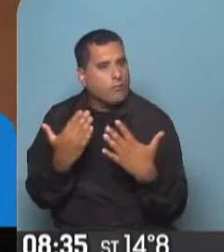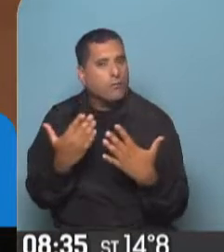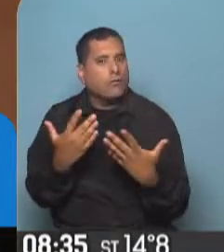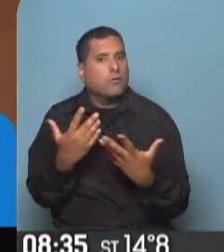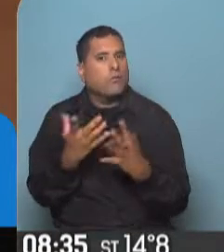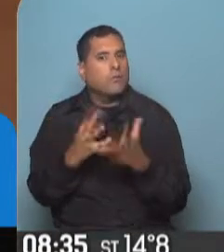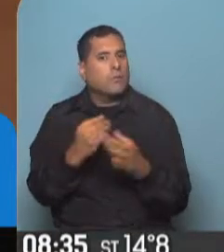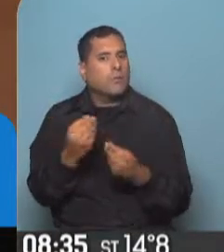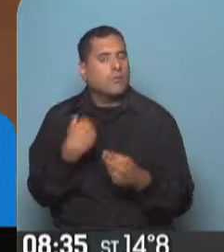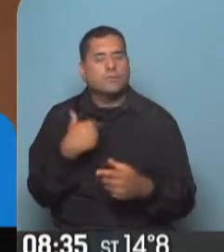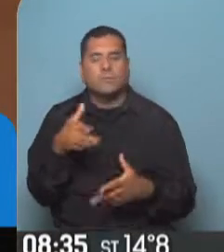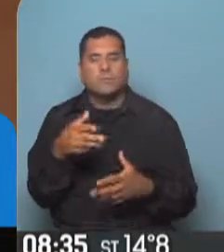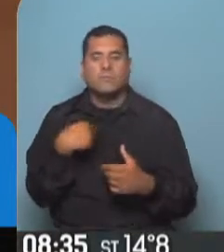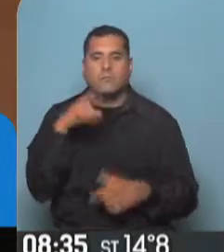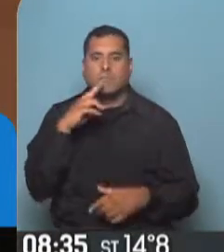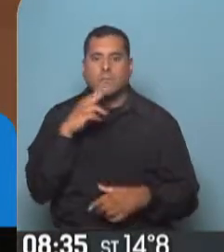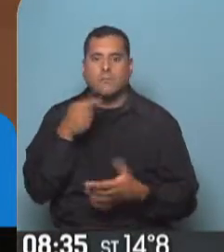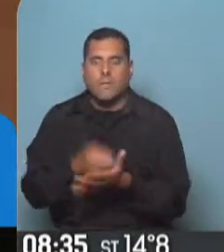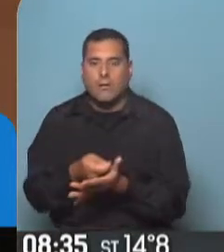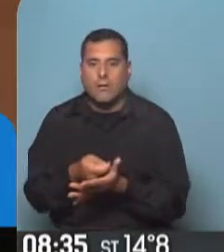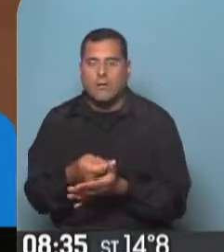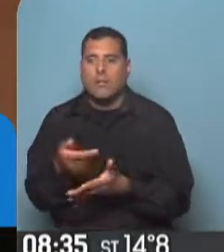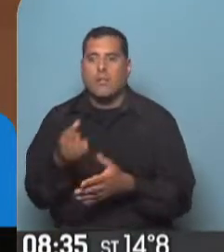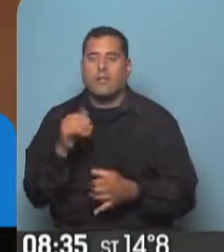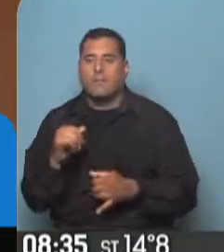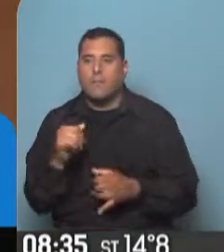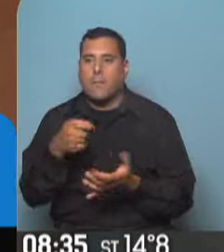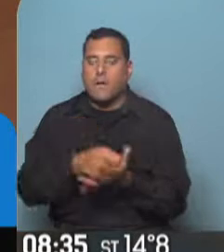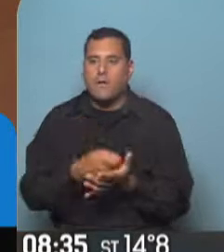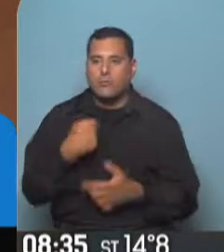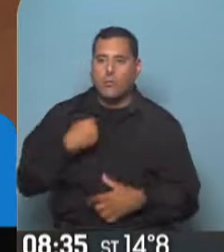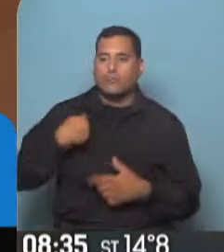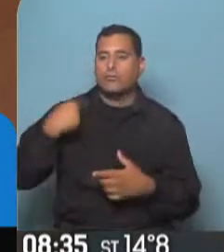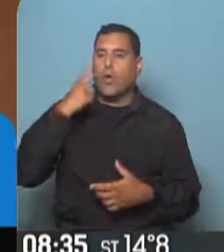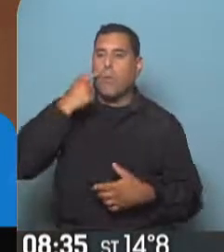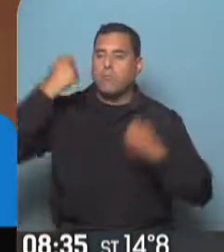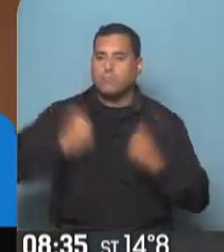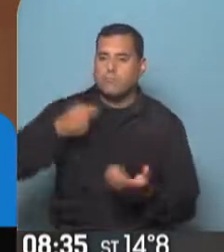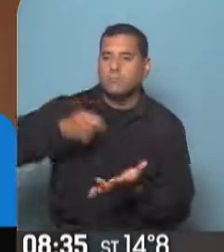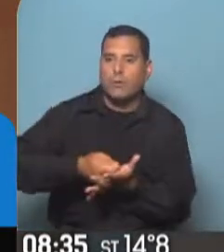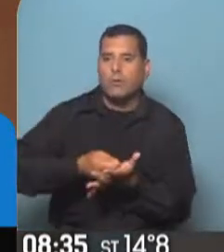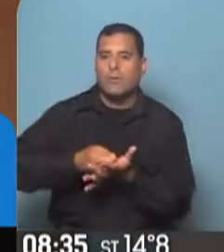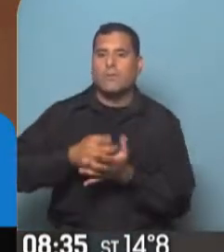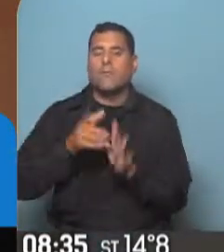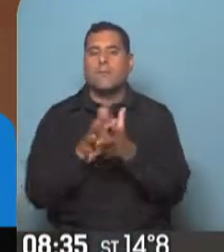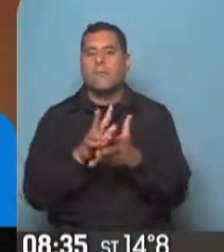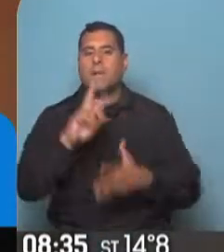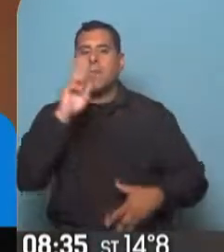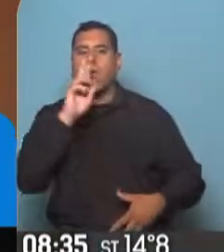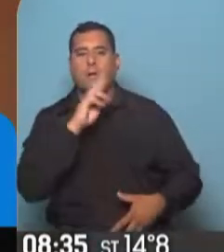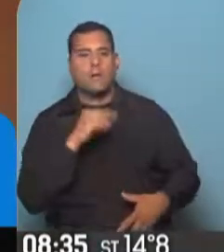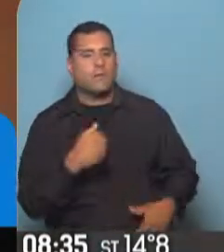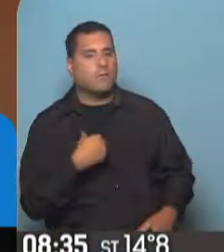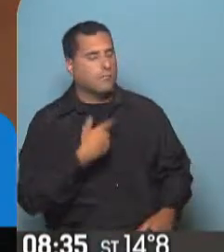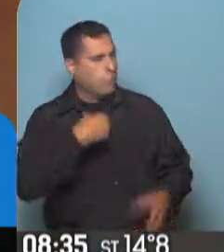abro la puerta le digo algo no le digo pago le propongo que pague como mareado y la feminista se siente insultada frente a eso es como